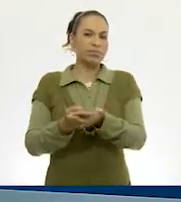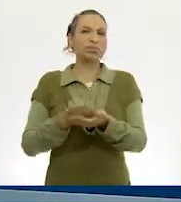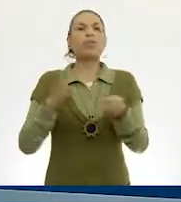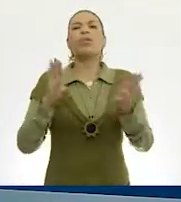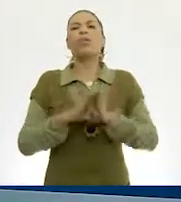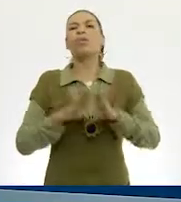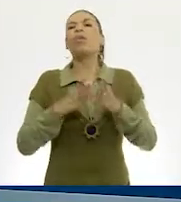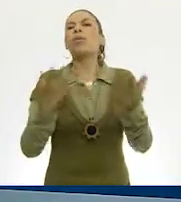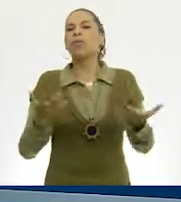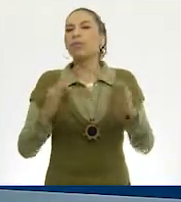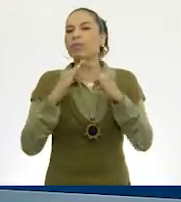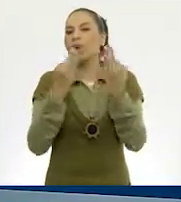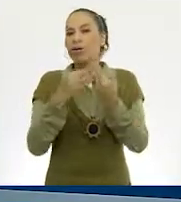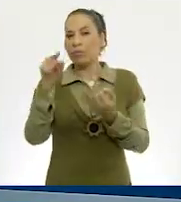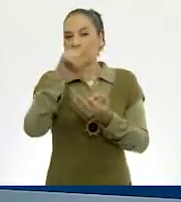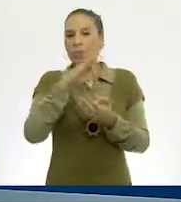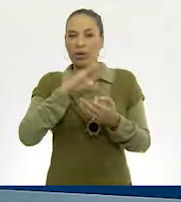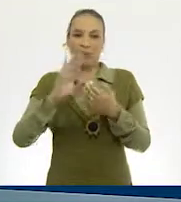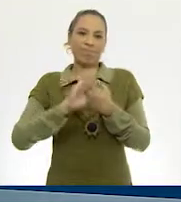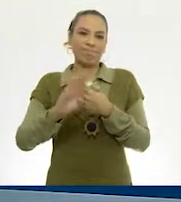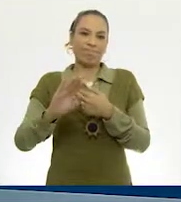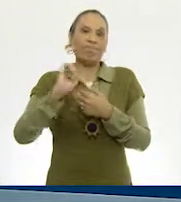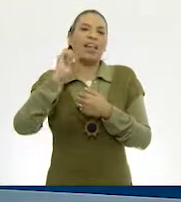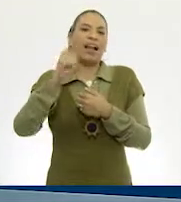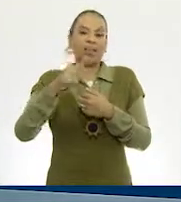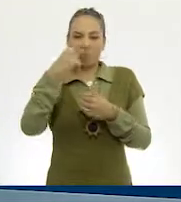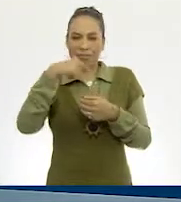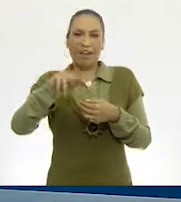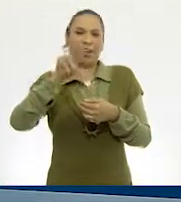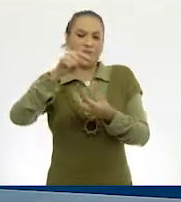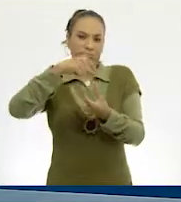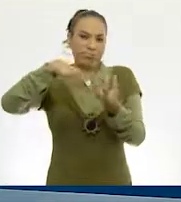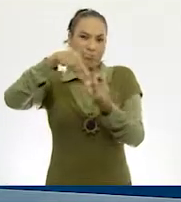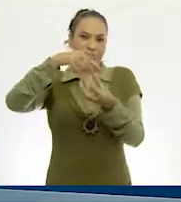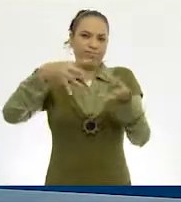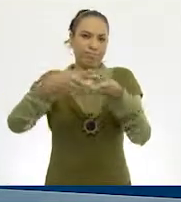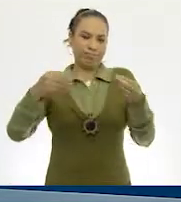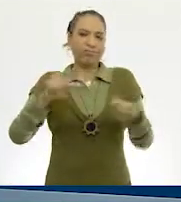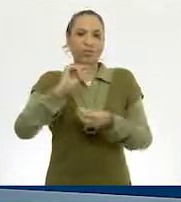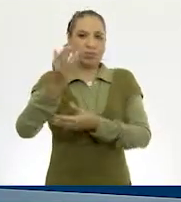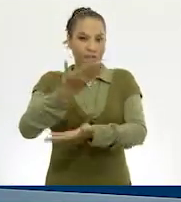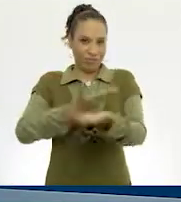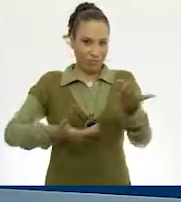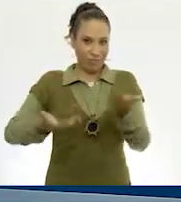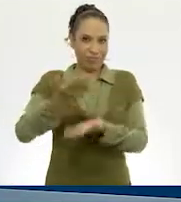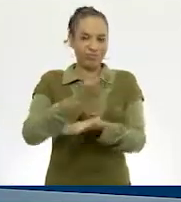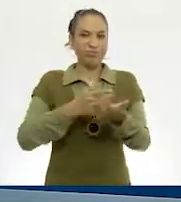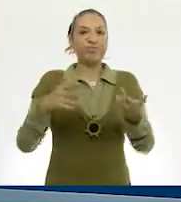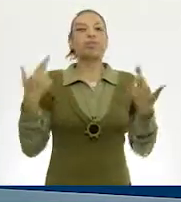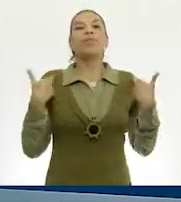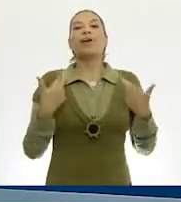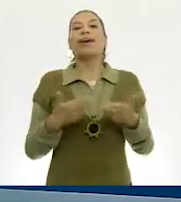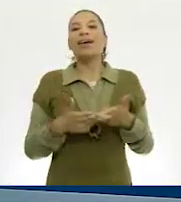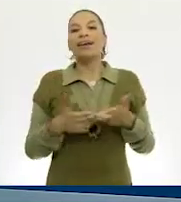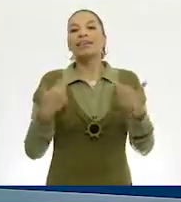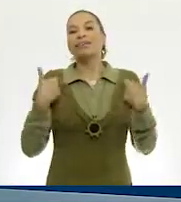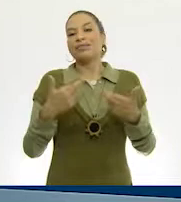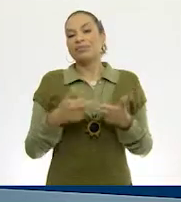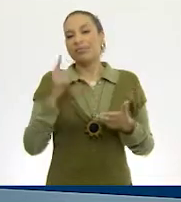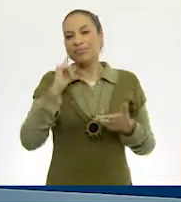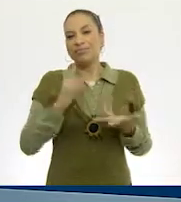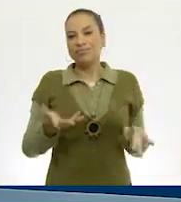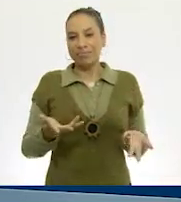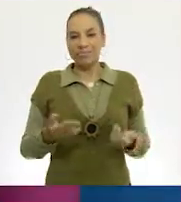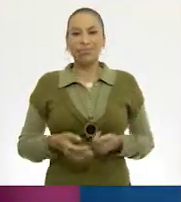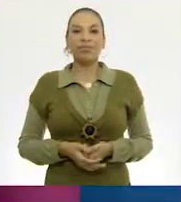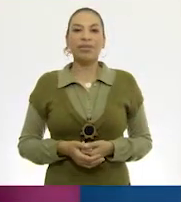manera ellos podrían haber evitado su extinción, y que en cuanto lo tengan, pues lo compartan con su maestra o con su maestro.